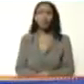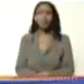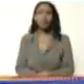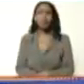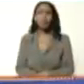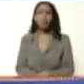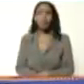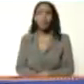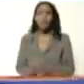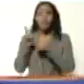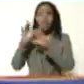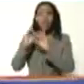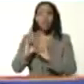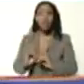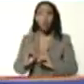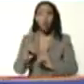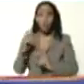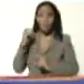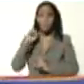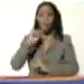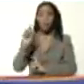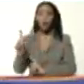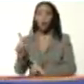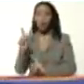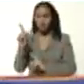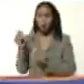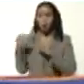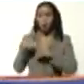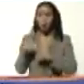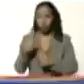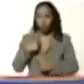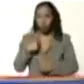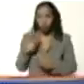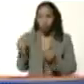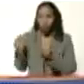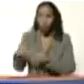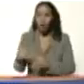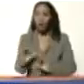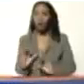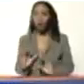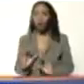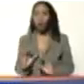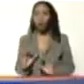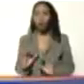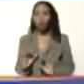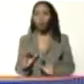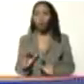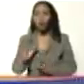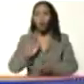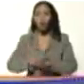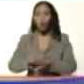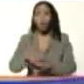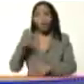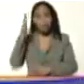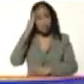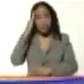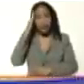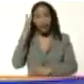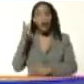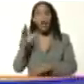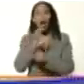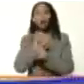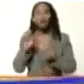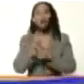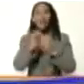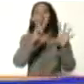fue su decisión cuando me preguntaron ¿estás de acuerdo? yo le dije estoy de acuerdo porque sé la tradición